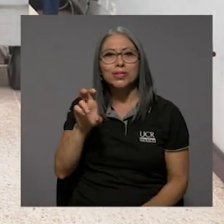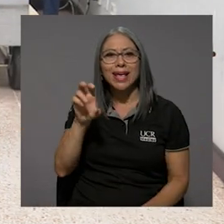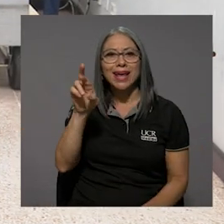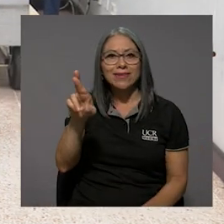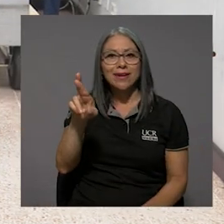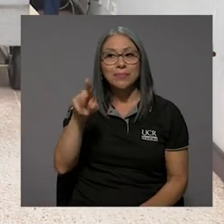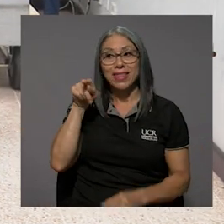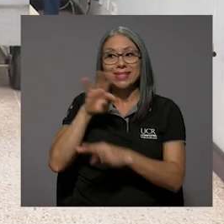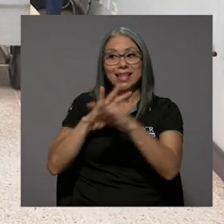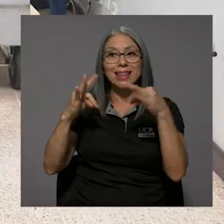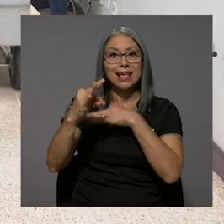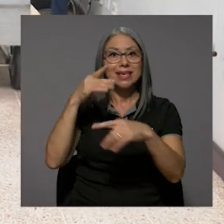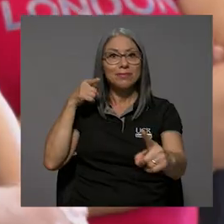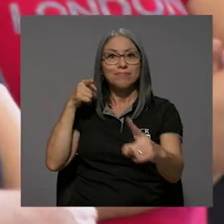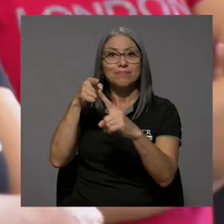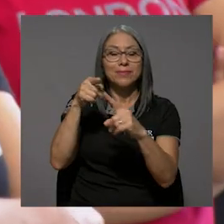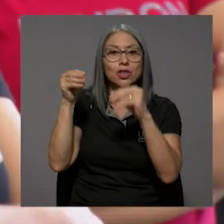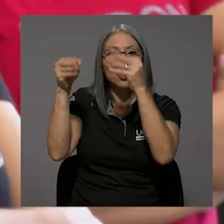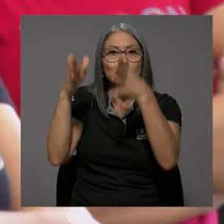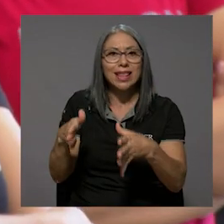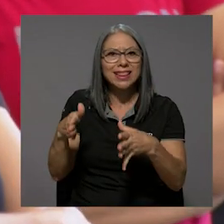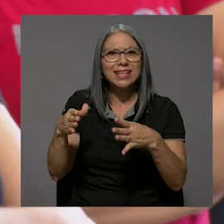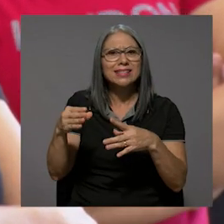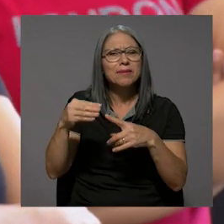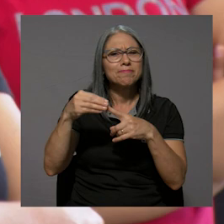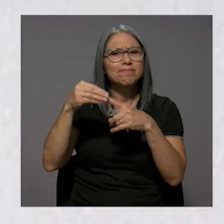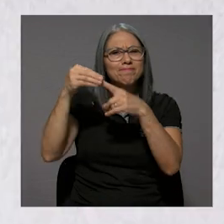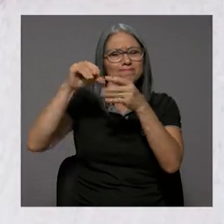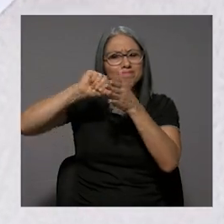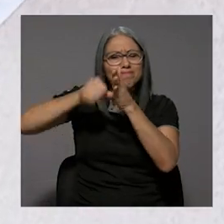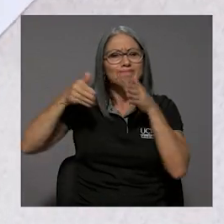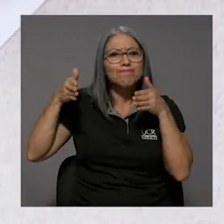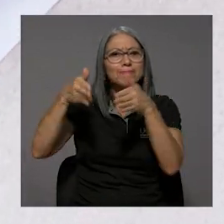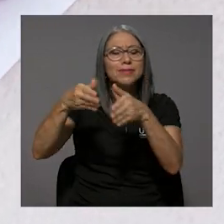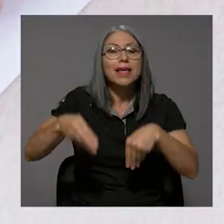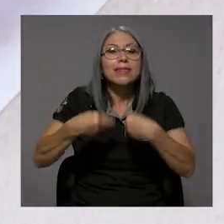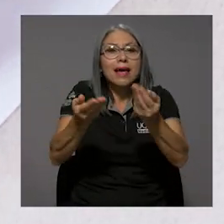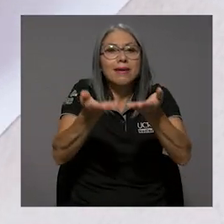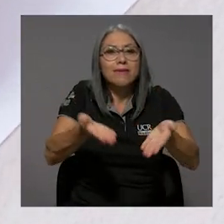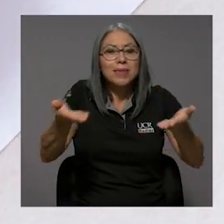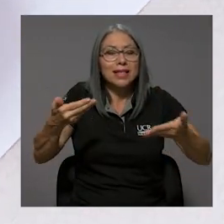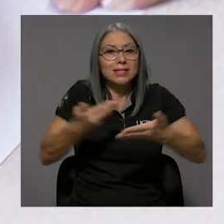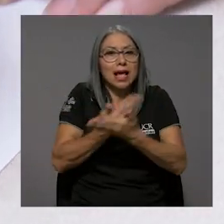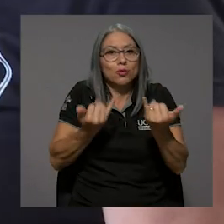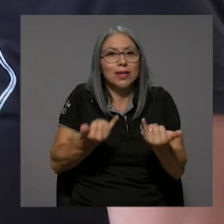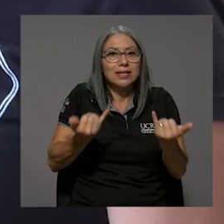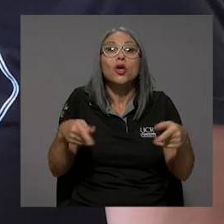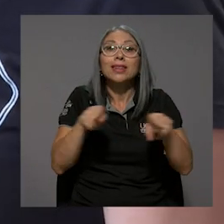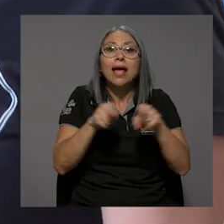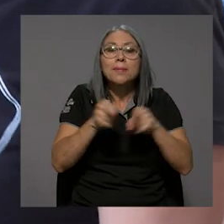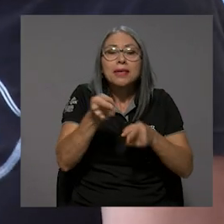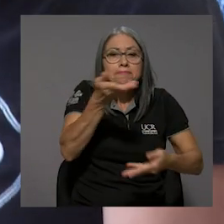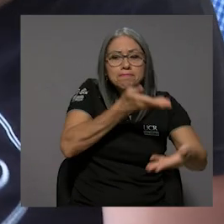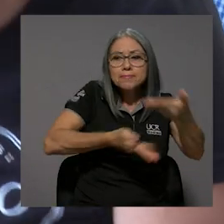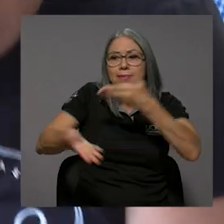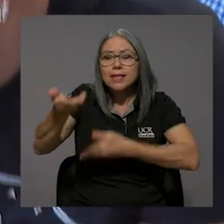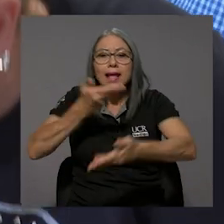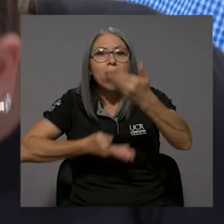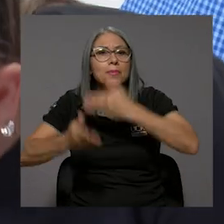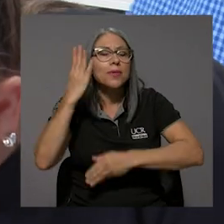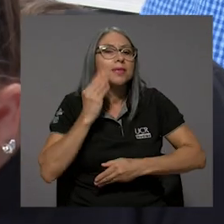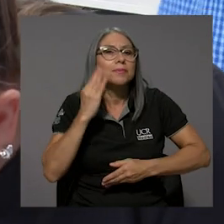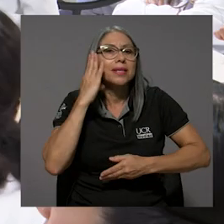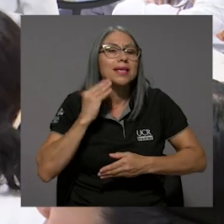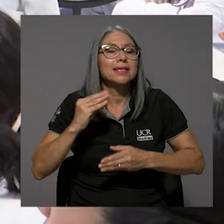taller dedicado a los docentes se centró en brindar herramientas de actualización, así como en propiciar el intercambio de experiencias sobre la enseñanza de la